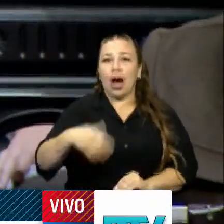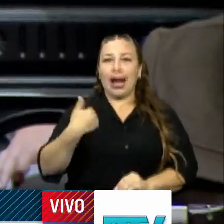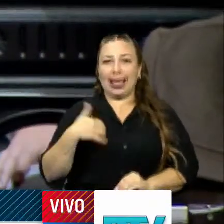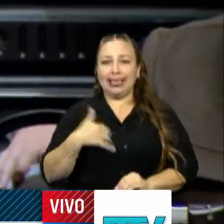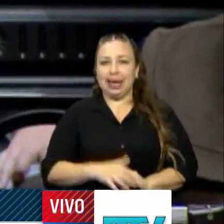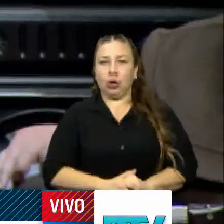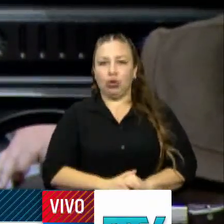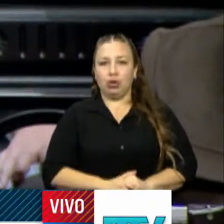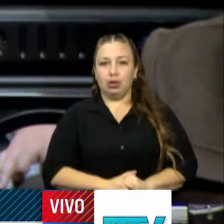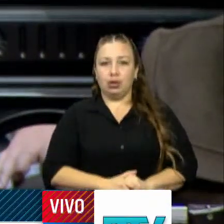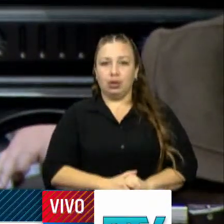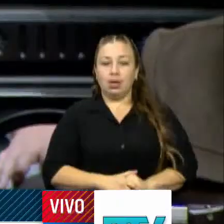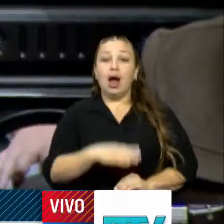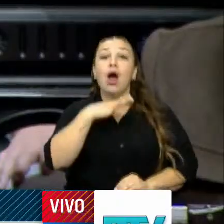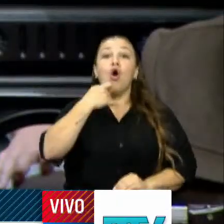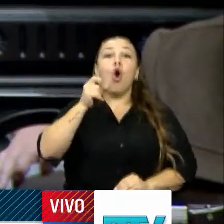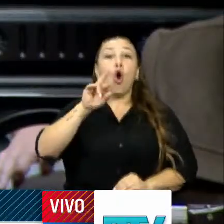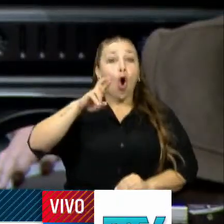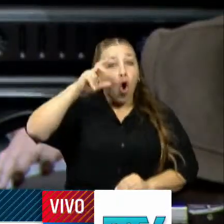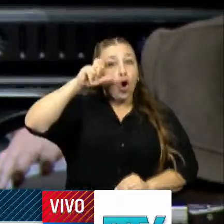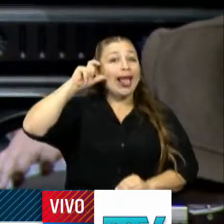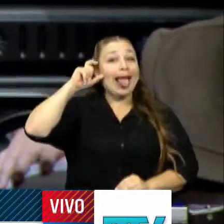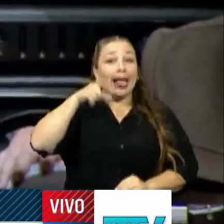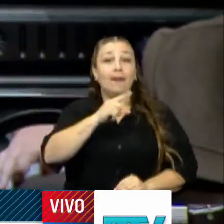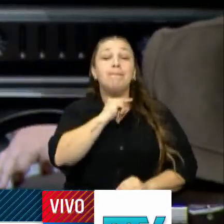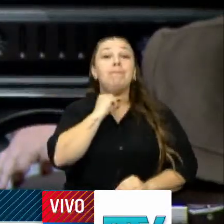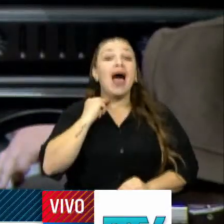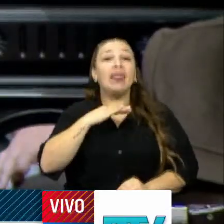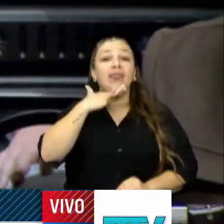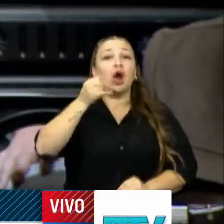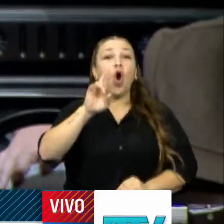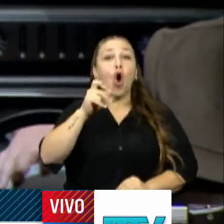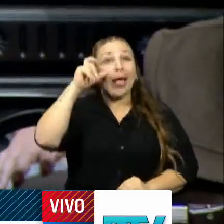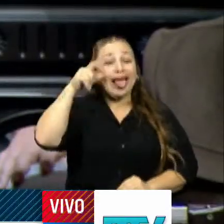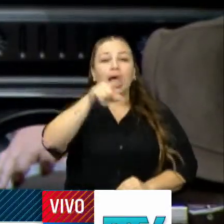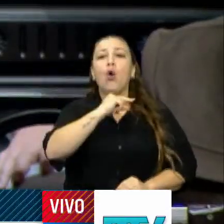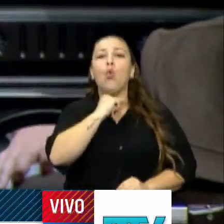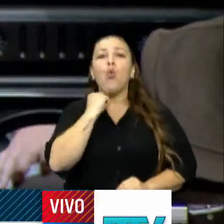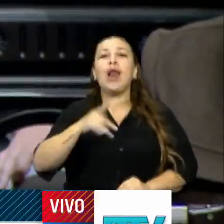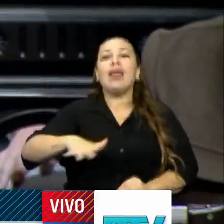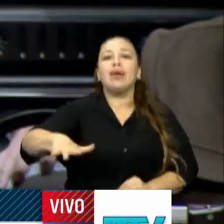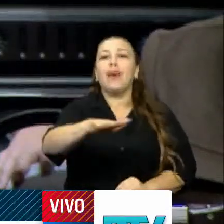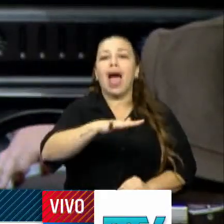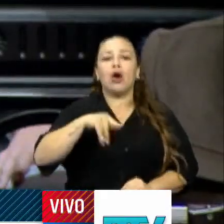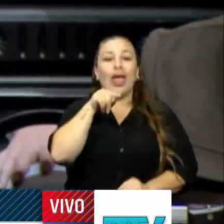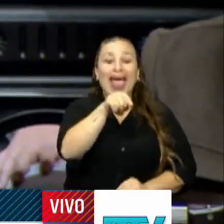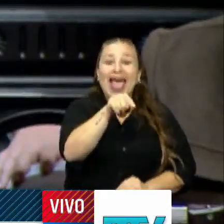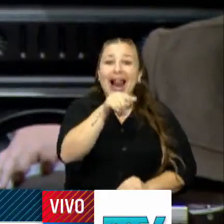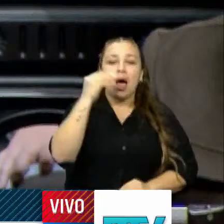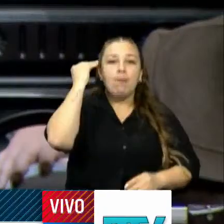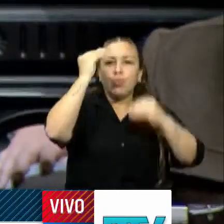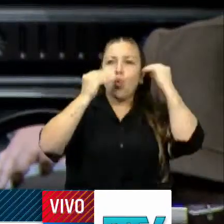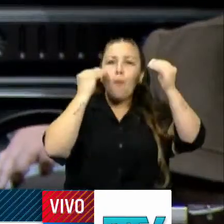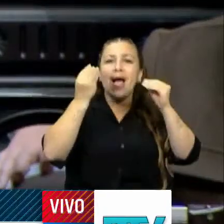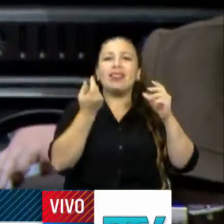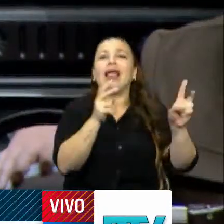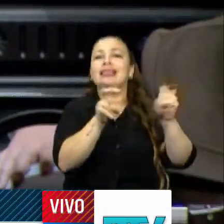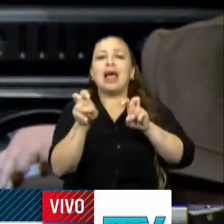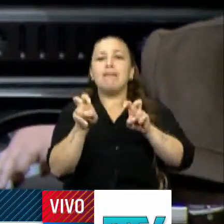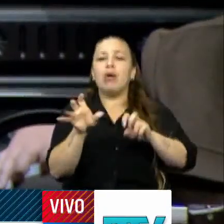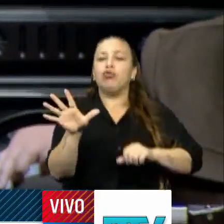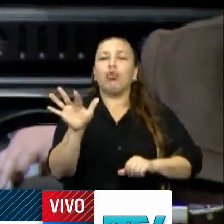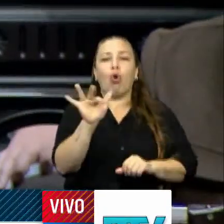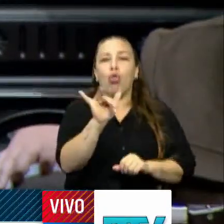El Papa Francisco, Jorge, el padre Jorge, era un cura de barrio. Estaba preocupado por los temas